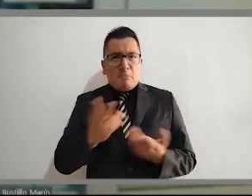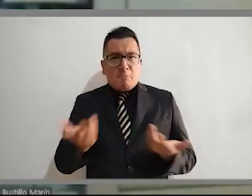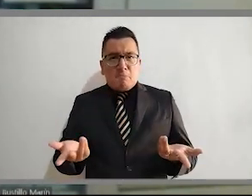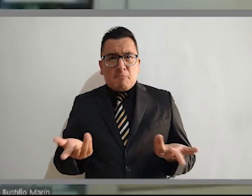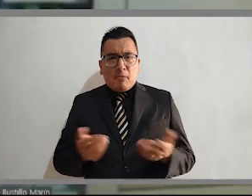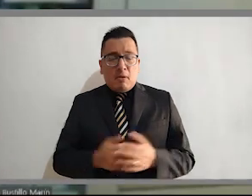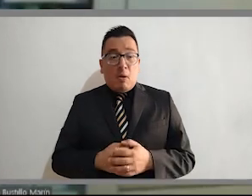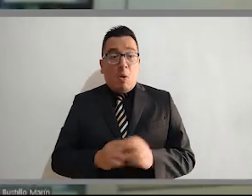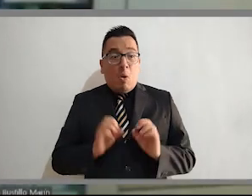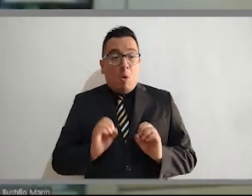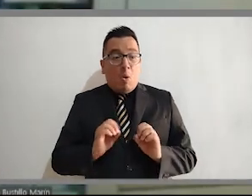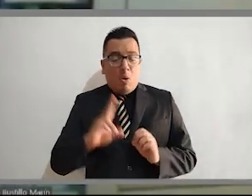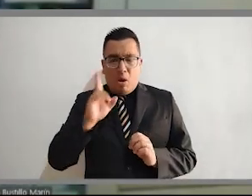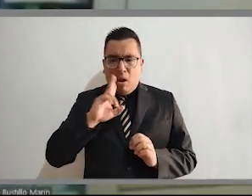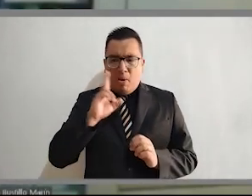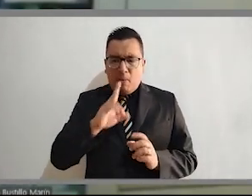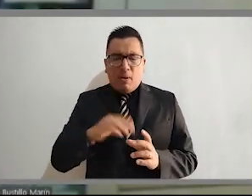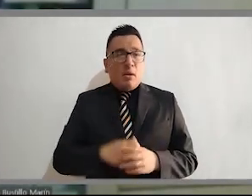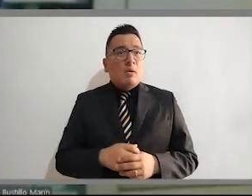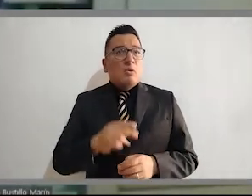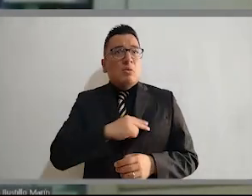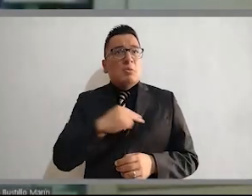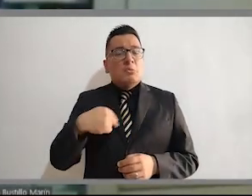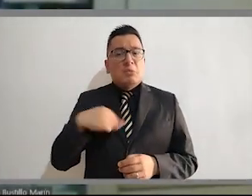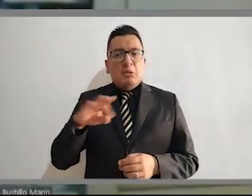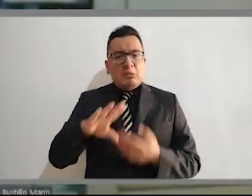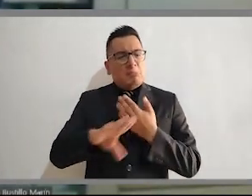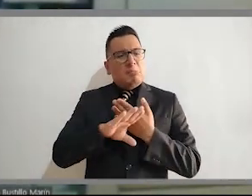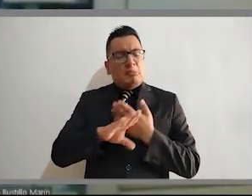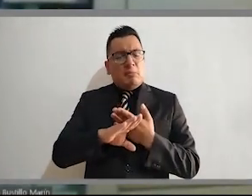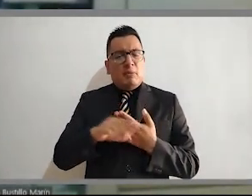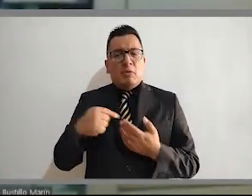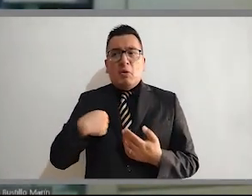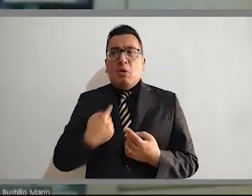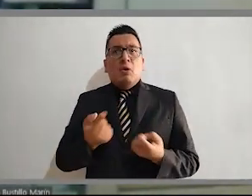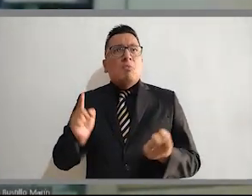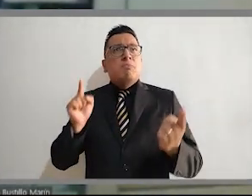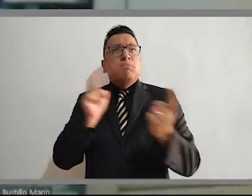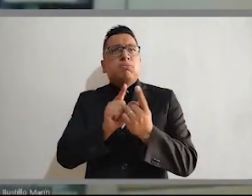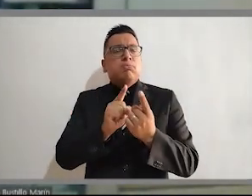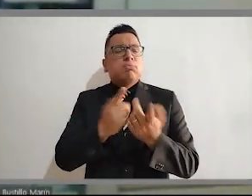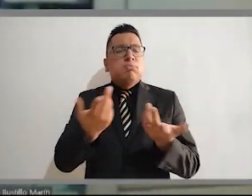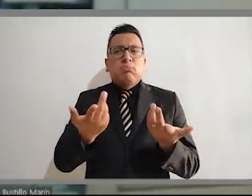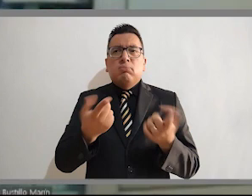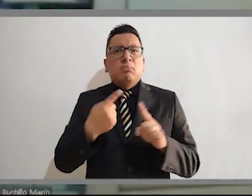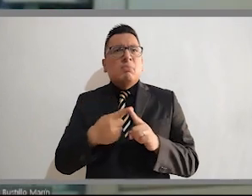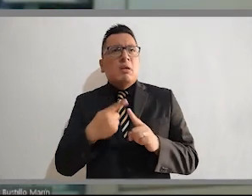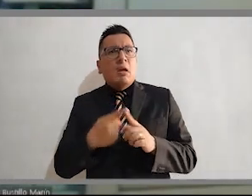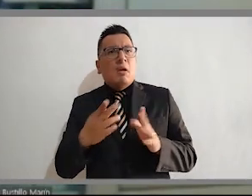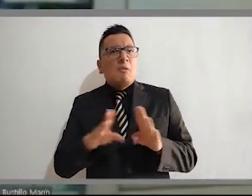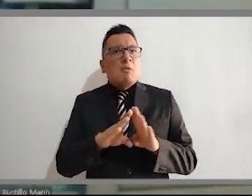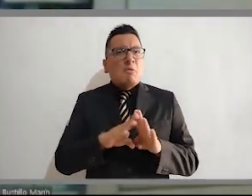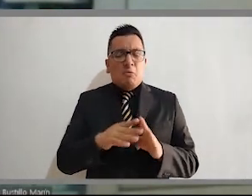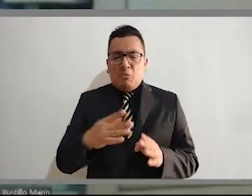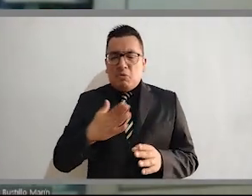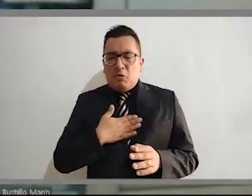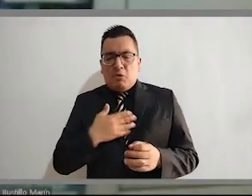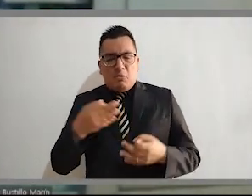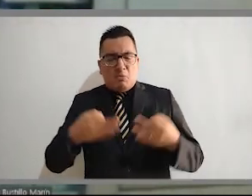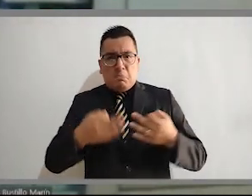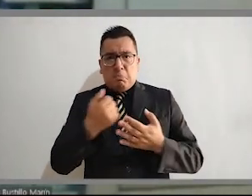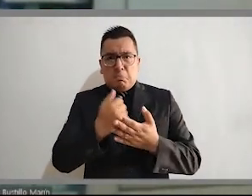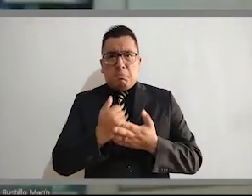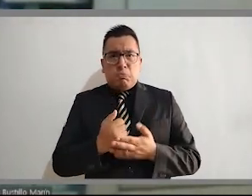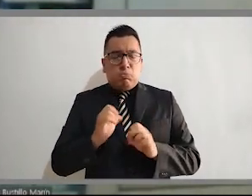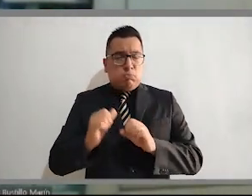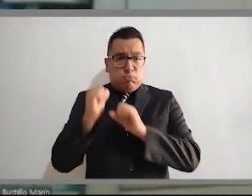género? Y 3, ¿a dónde acudir? ¿Cómo acudir? ¿Cuáles son los juicios, los recursos? ¿Quiénes